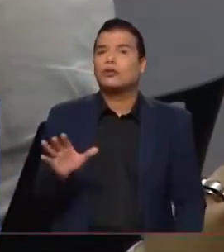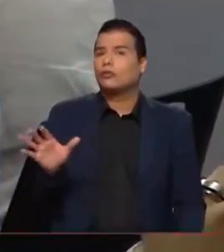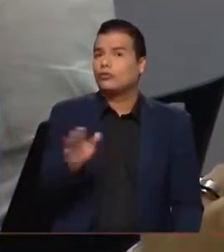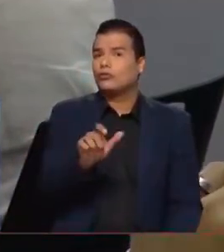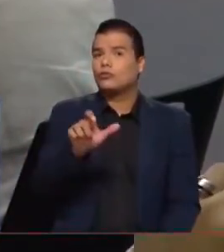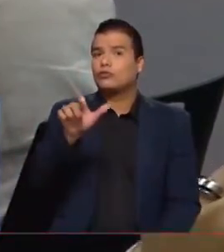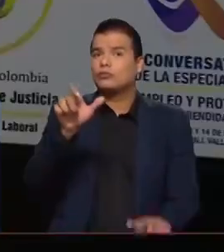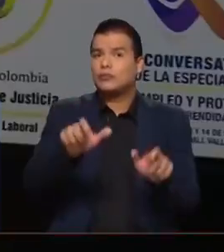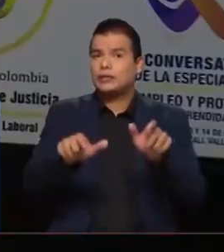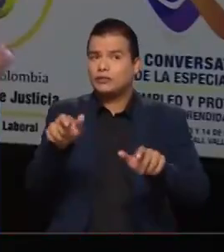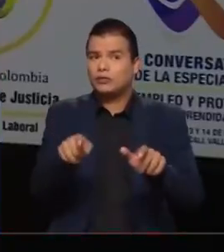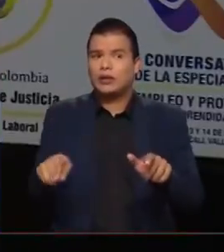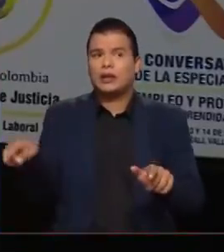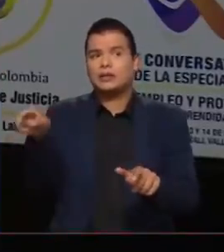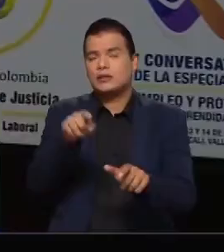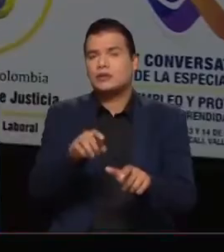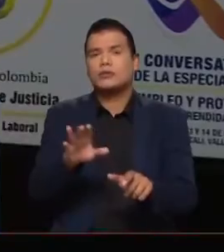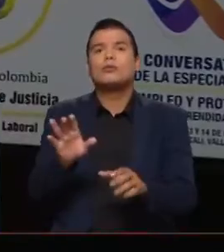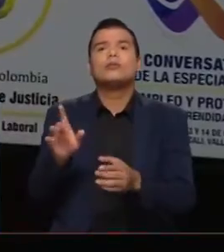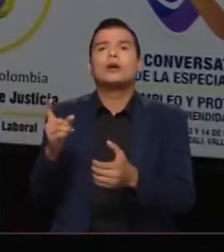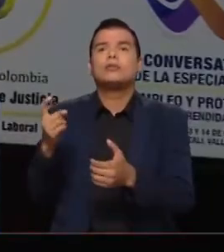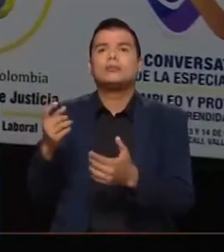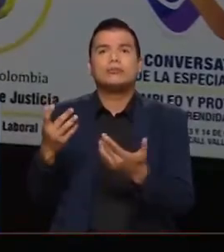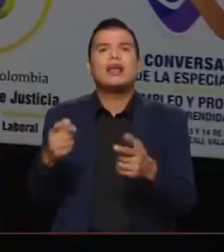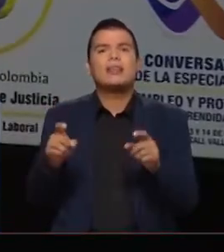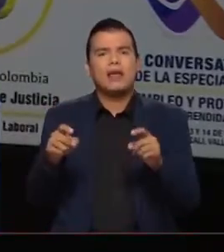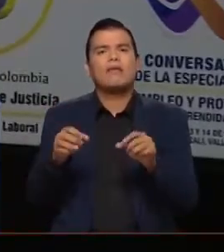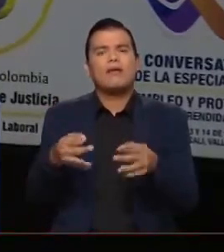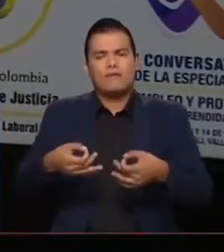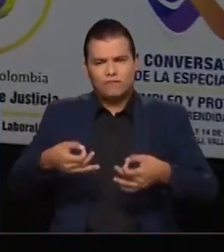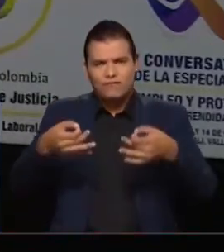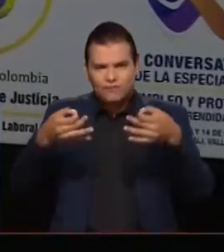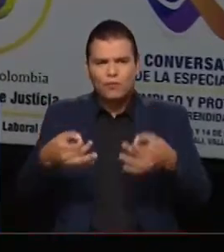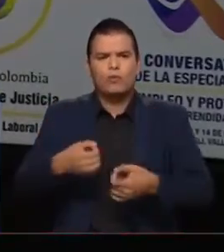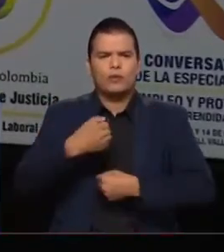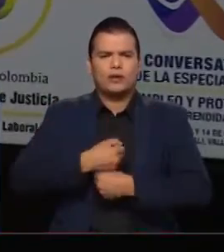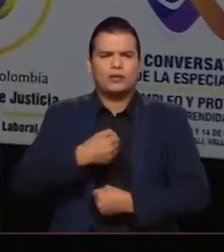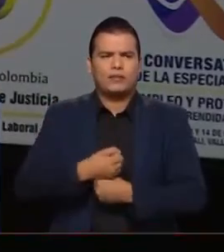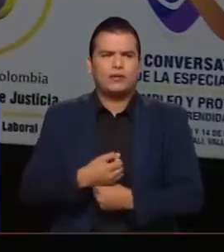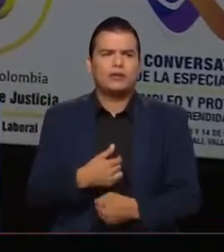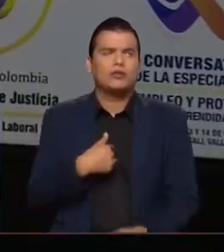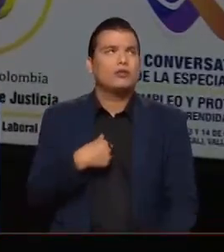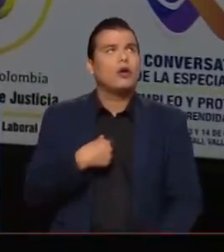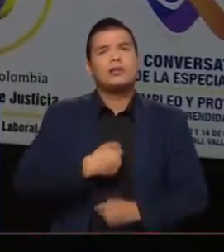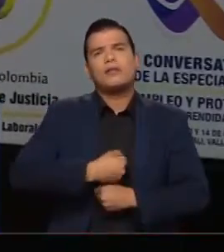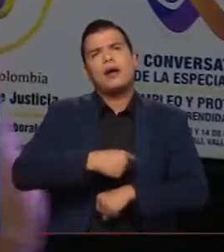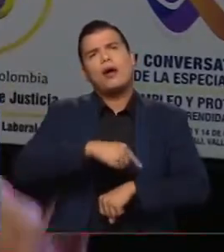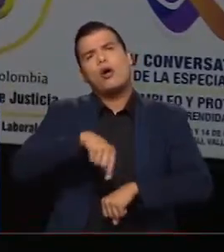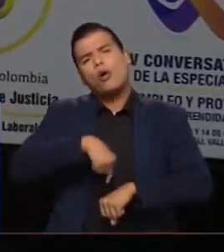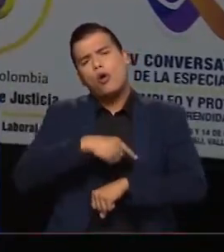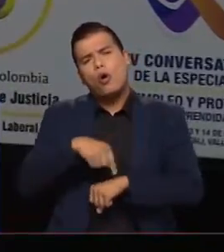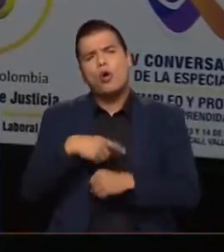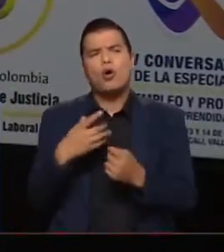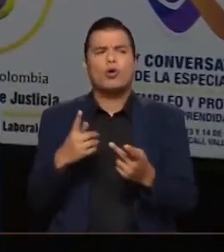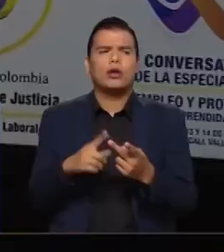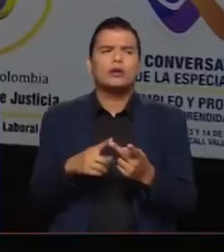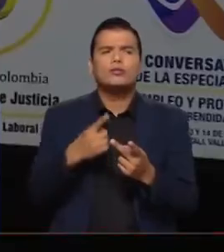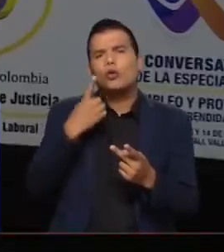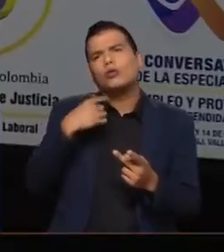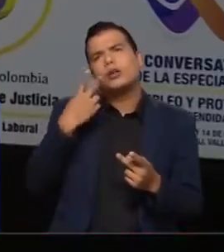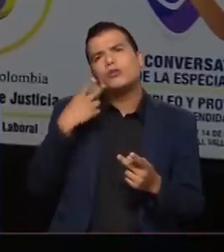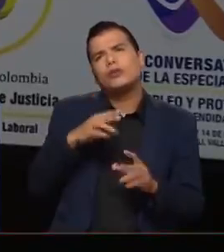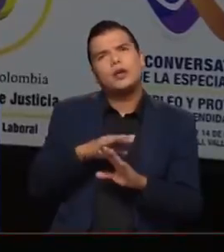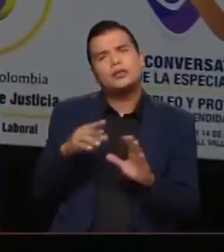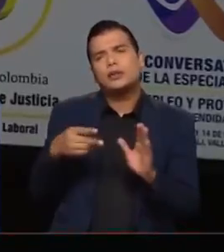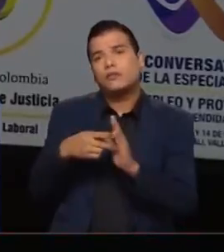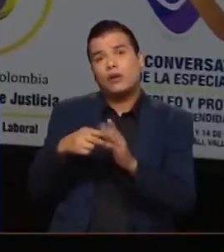los trabajadores no por su condición de empleado, por ejemplo por horas o de empleado solo unos días a la semana,